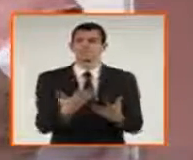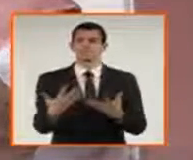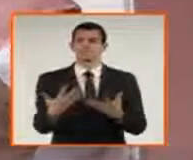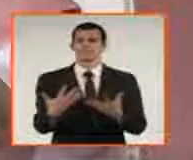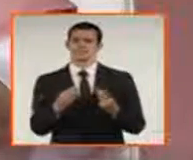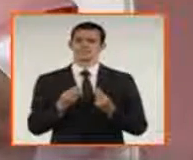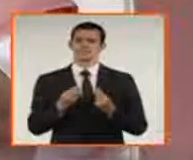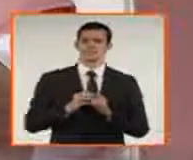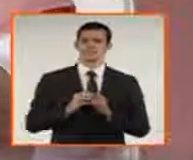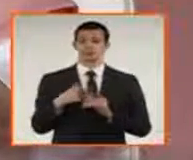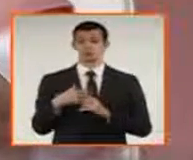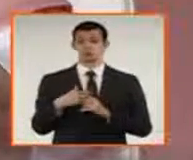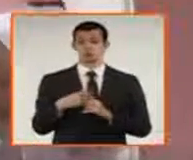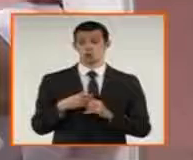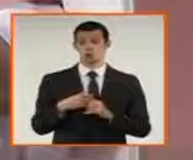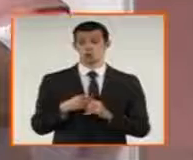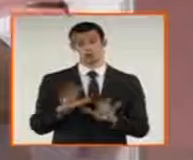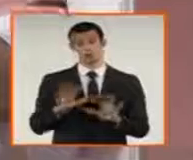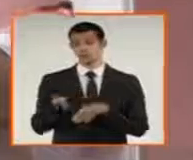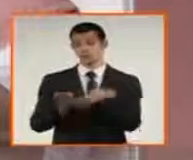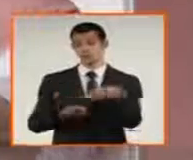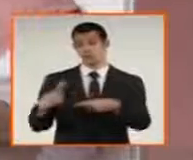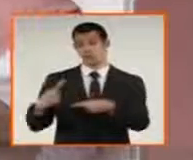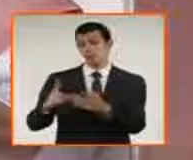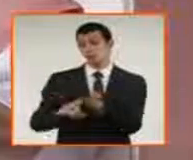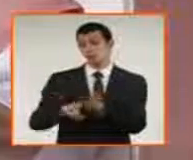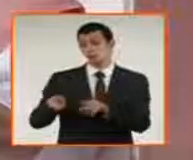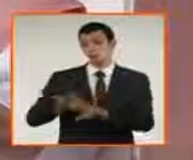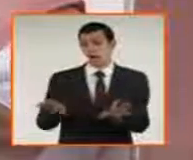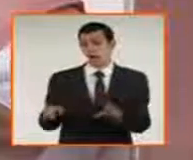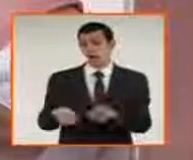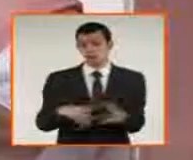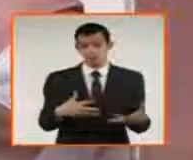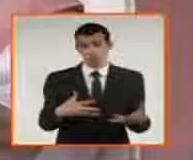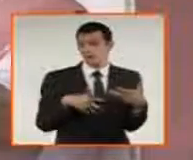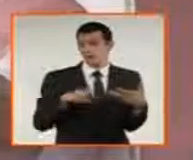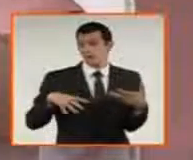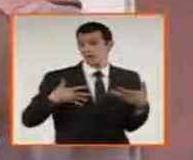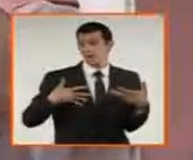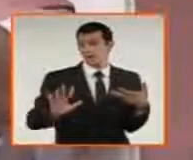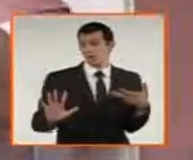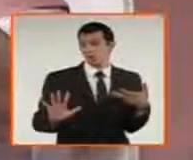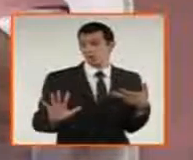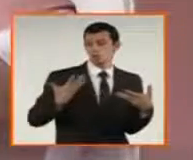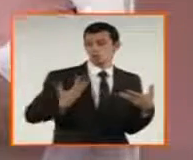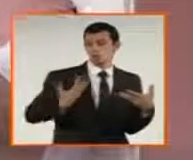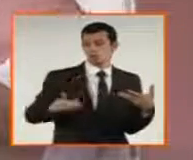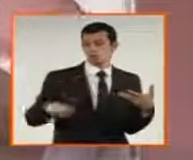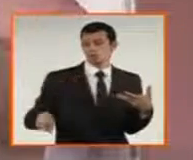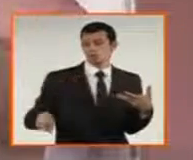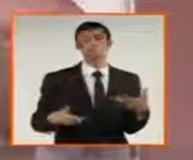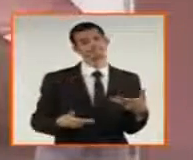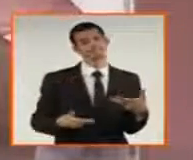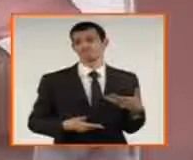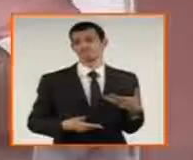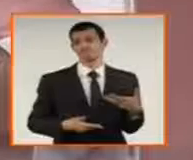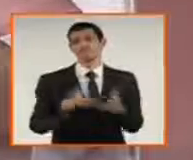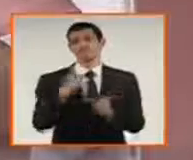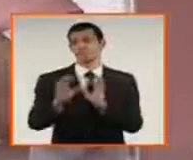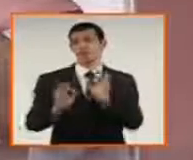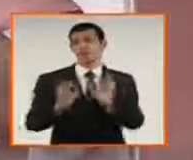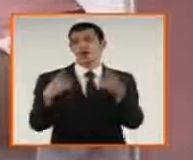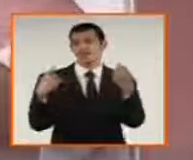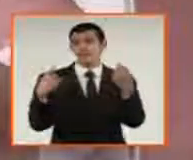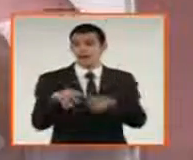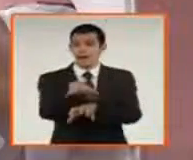si la custodia de mi hijo queda en beneficio de su padre, La mascota se queda donde sea el